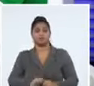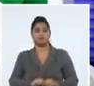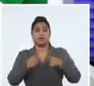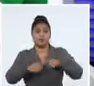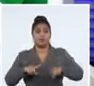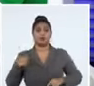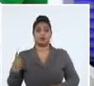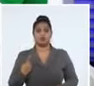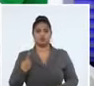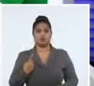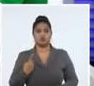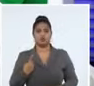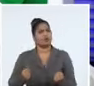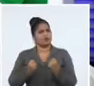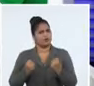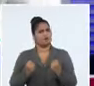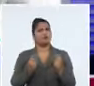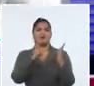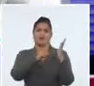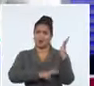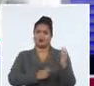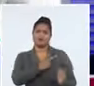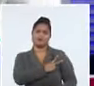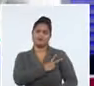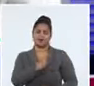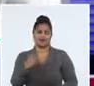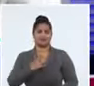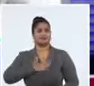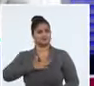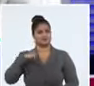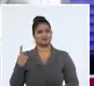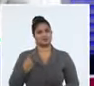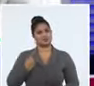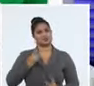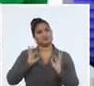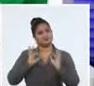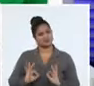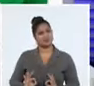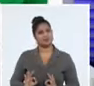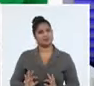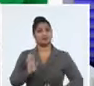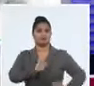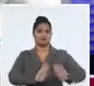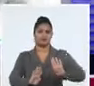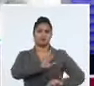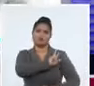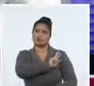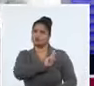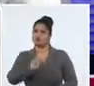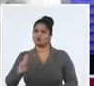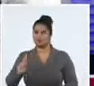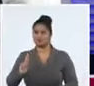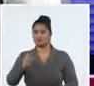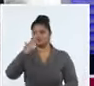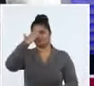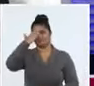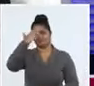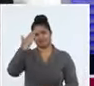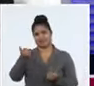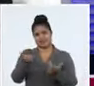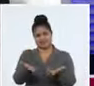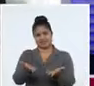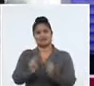lograr estos resultados que tenemos hoy. Cubanitas las vacunas nuestras. Criollas. Bien criollas.